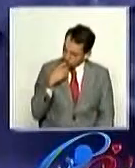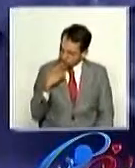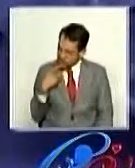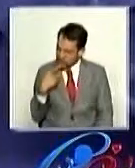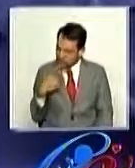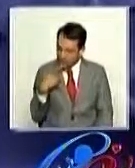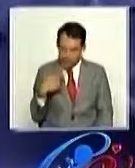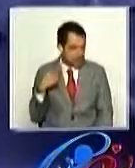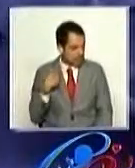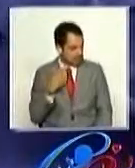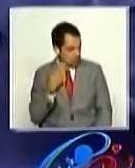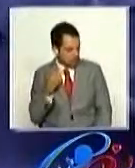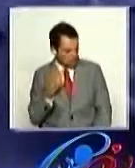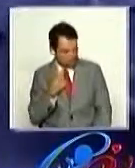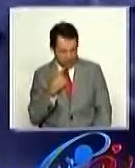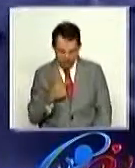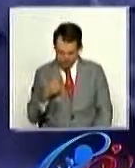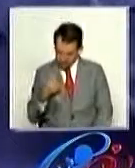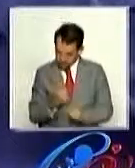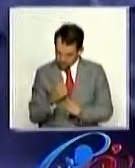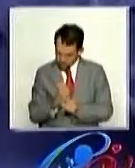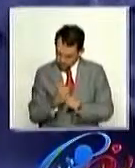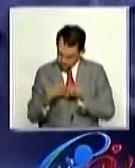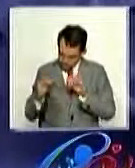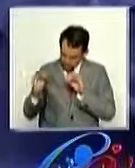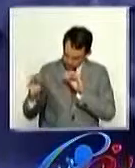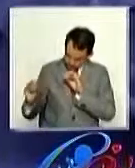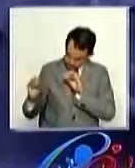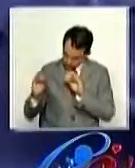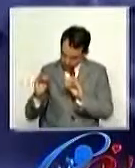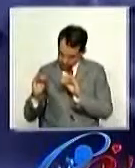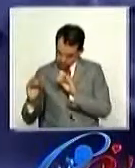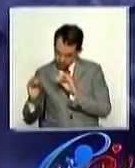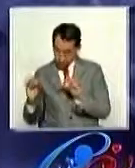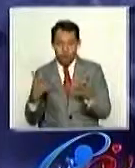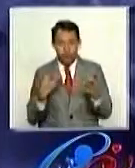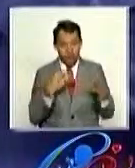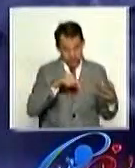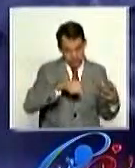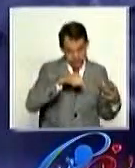decíamos desde un principio, trabajamos con un gran equipo.